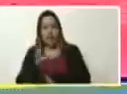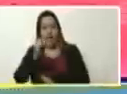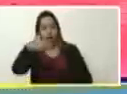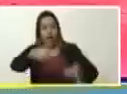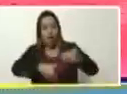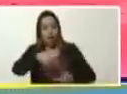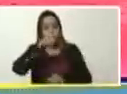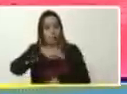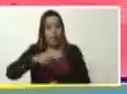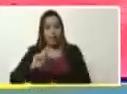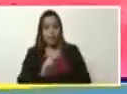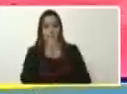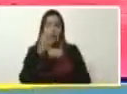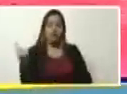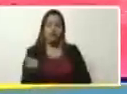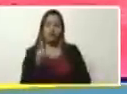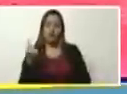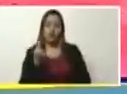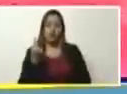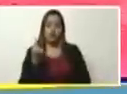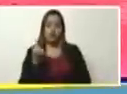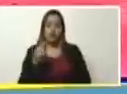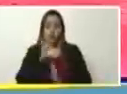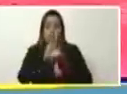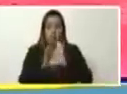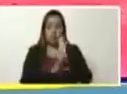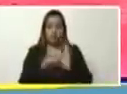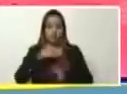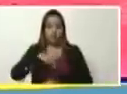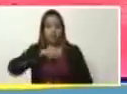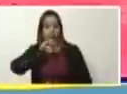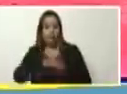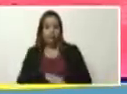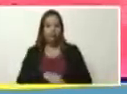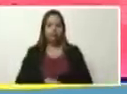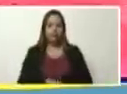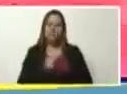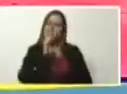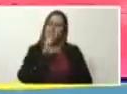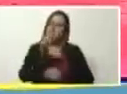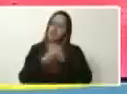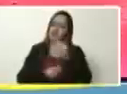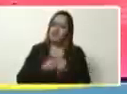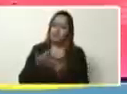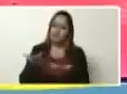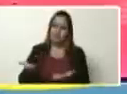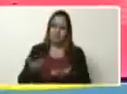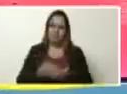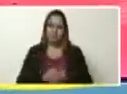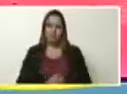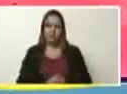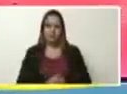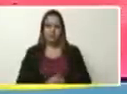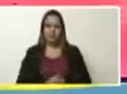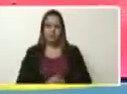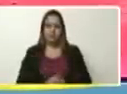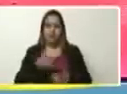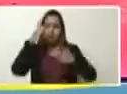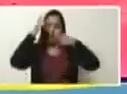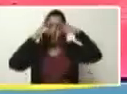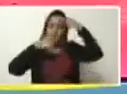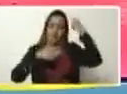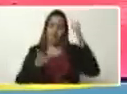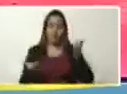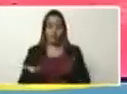pueblo, primera y única constitución de nuestra historia. ¿Y quién lo hizo? Hugo Rafael Chávez